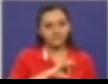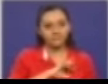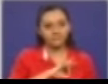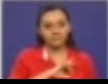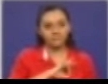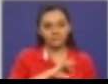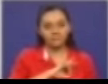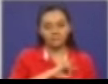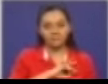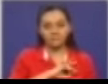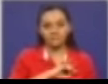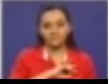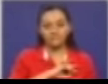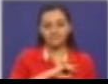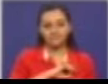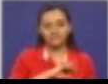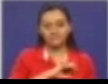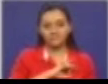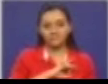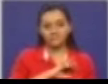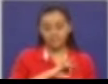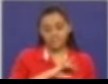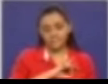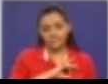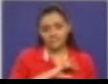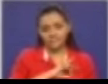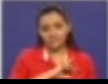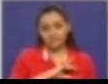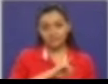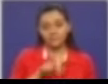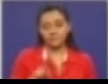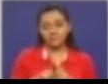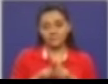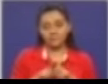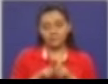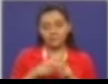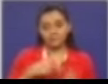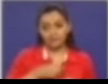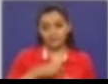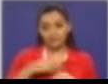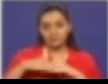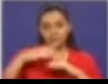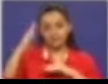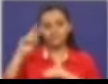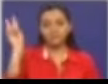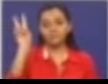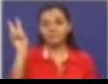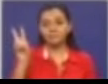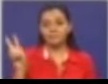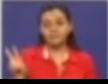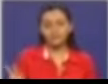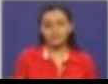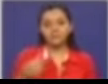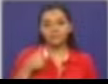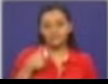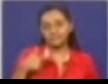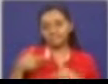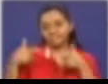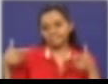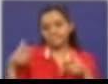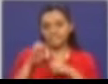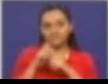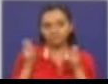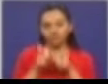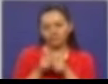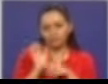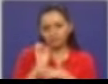población que Ecuador, un desarrollo relativo más alto, pero en total de medallas ganamos nosotros. Venezuela, que tiene el doble de población que Ecuador, en total